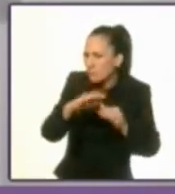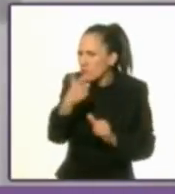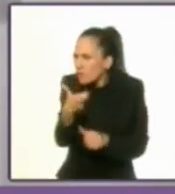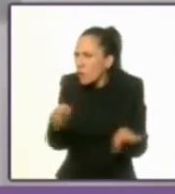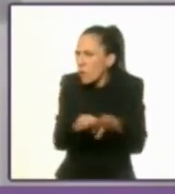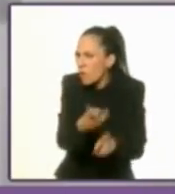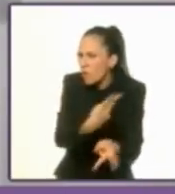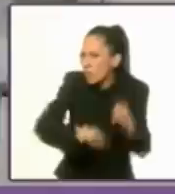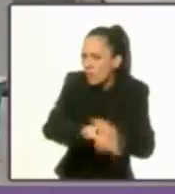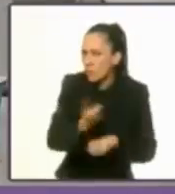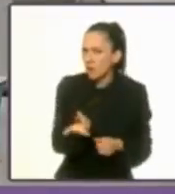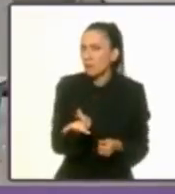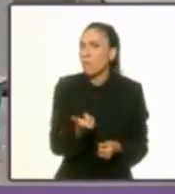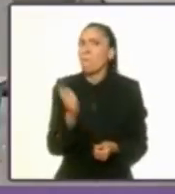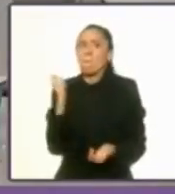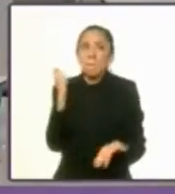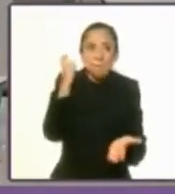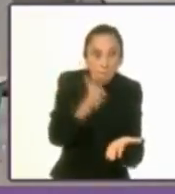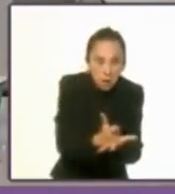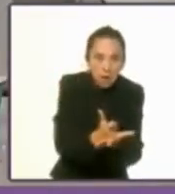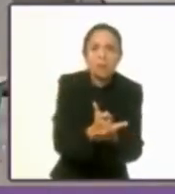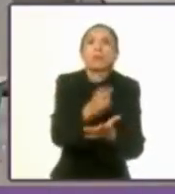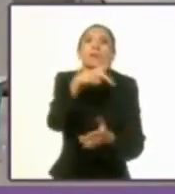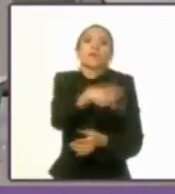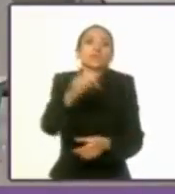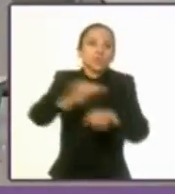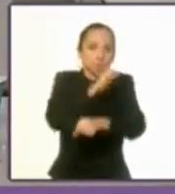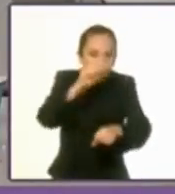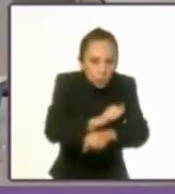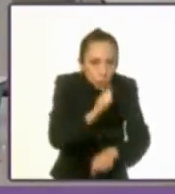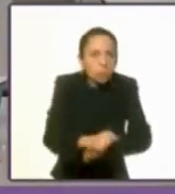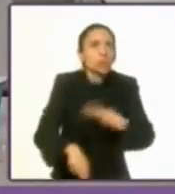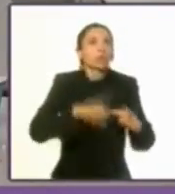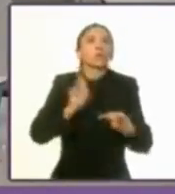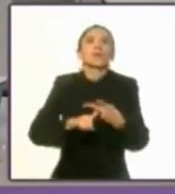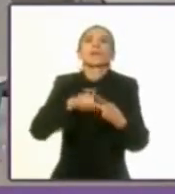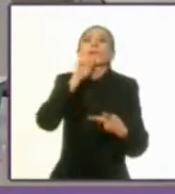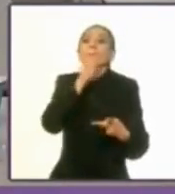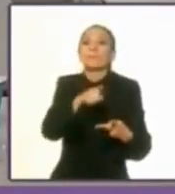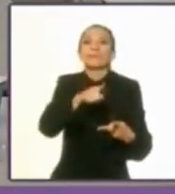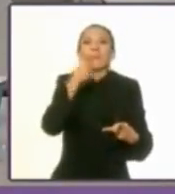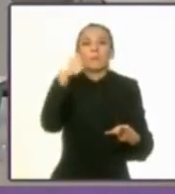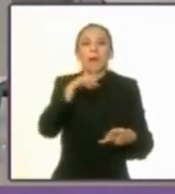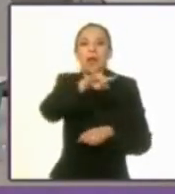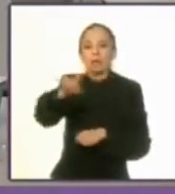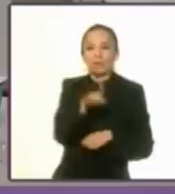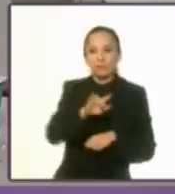los parquímetros del predial tiene la voz de purificación carpinteyro